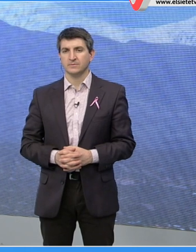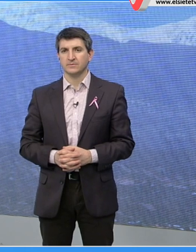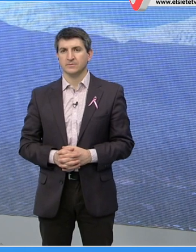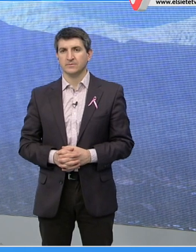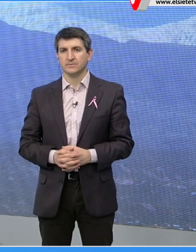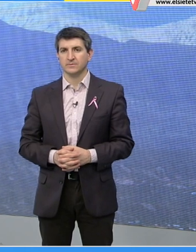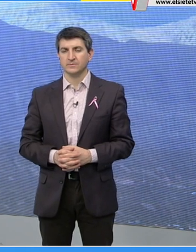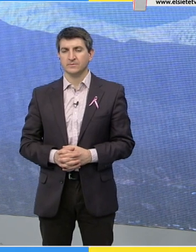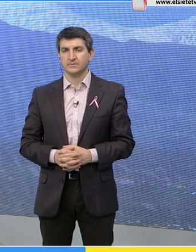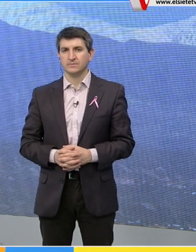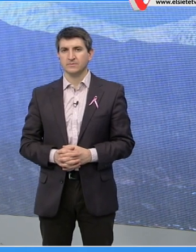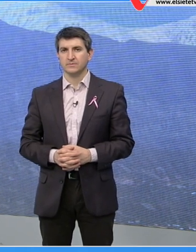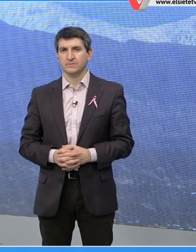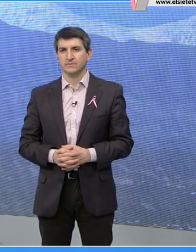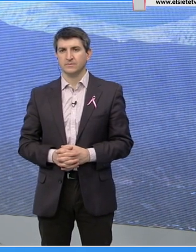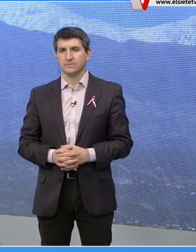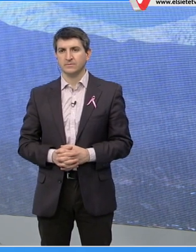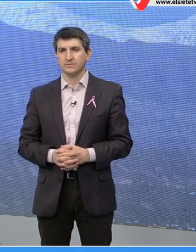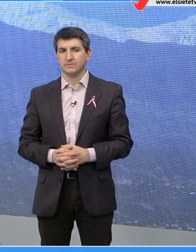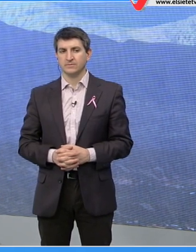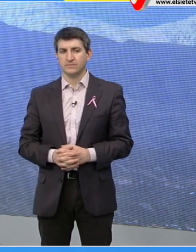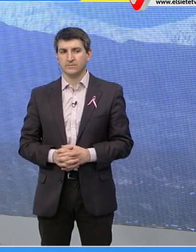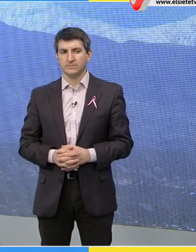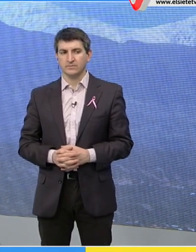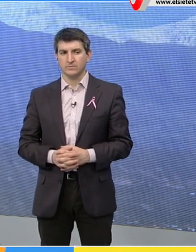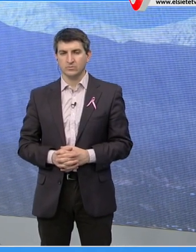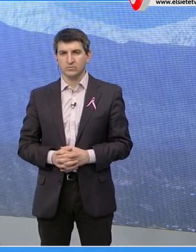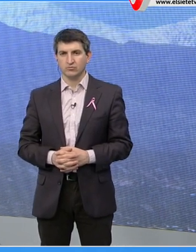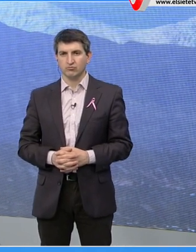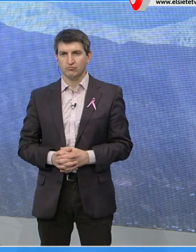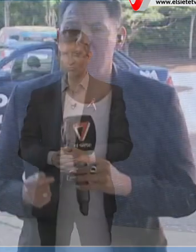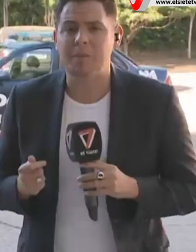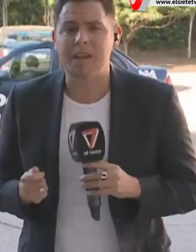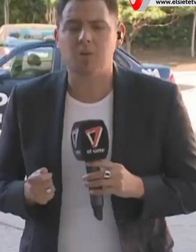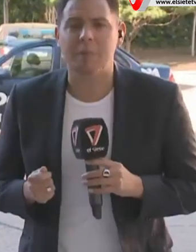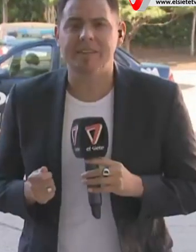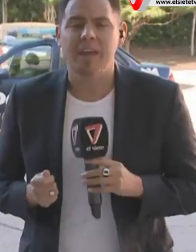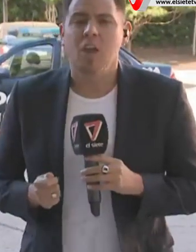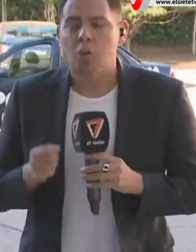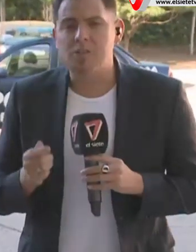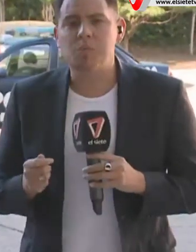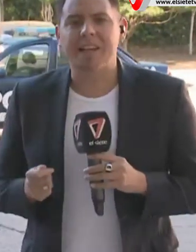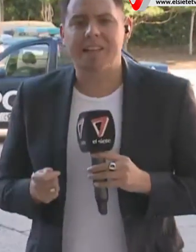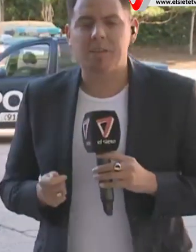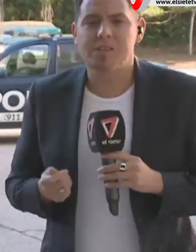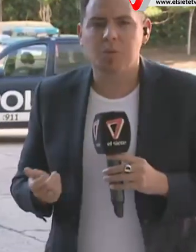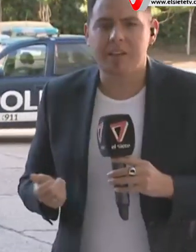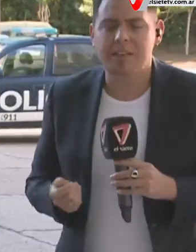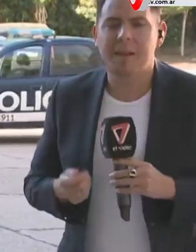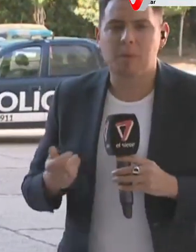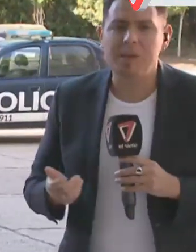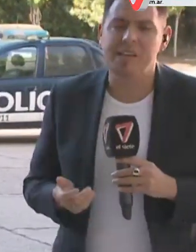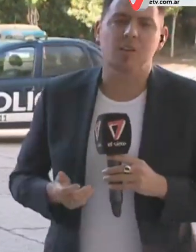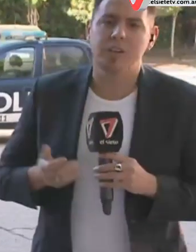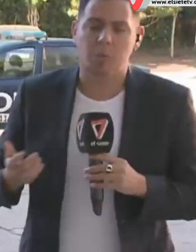todo se desarrolle con total normalidad es por eso que estamos aquí en el Ministerio de seguridad del Tano y vamos a hablar justamente con el subsecretario